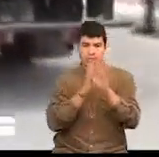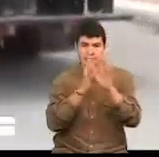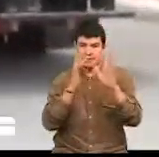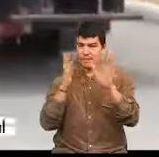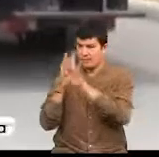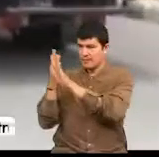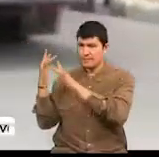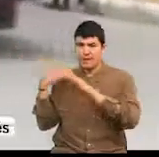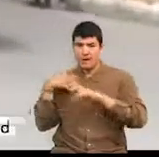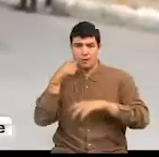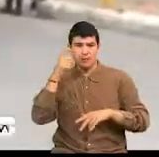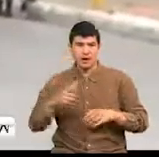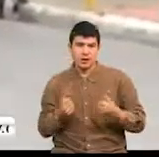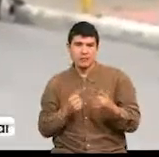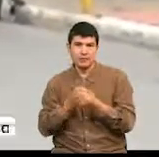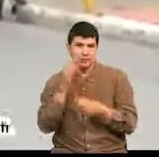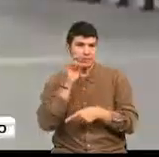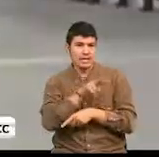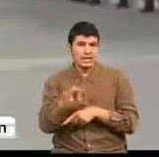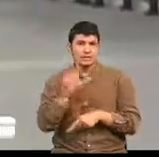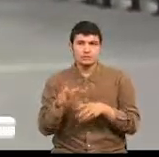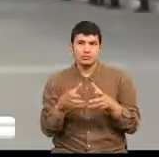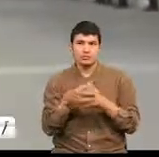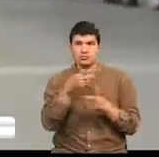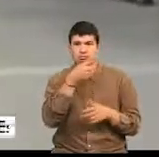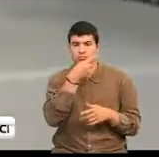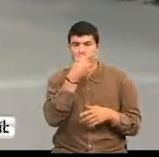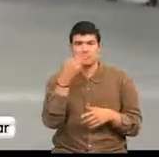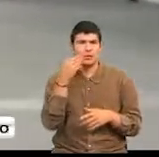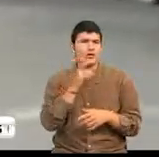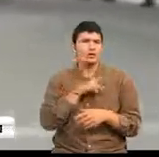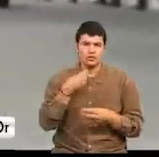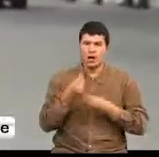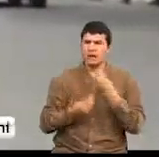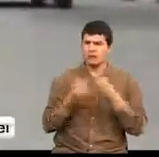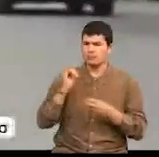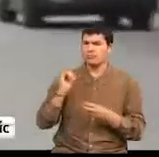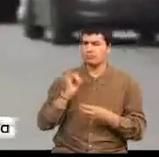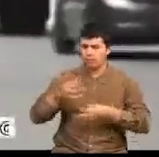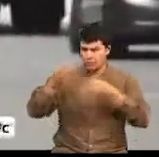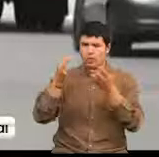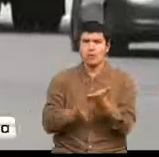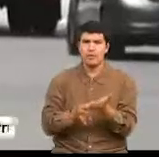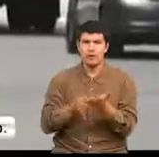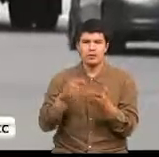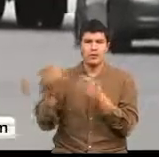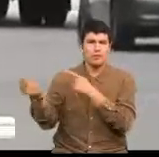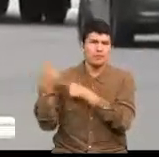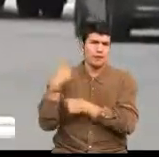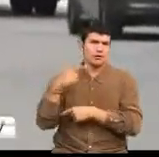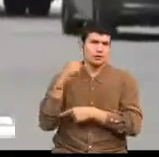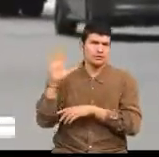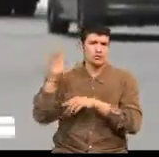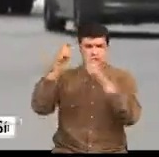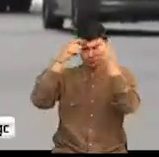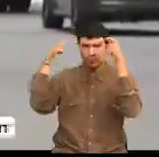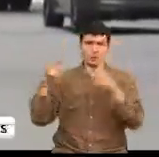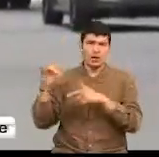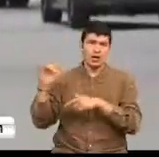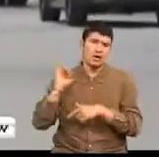corredores humanitarios los vinimos haciendo sin ningún problema, cumpliendo con la misión que nos impuso el